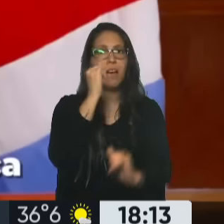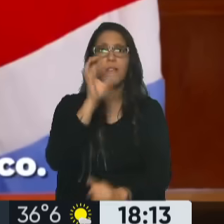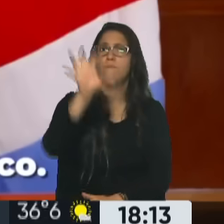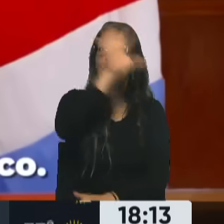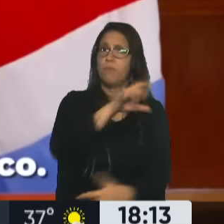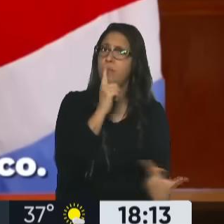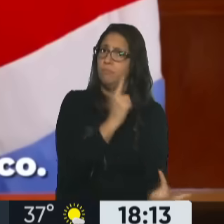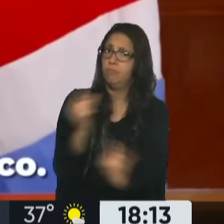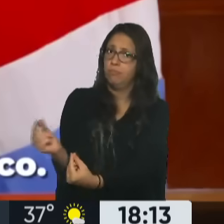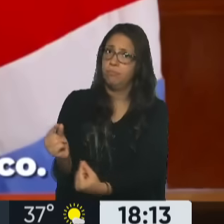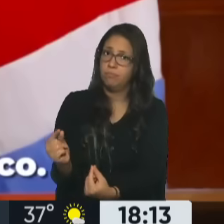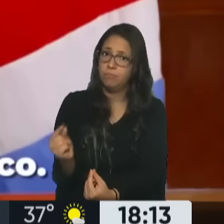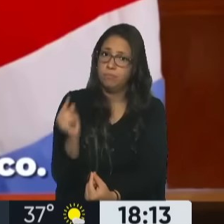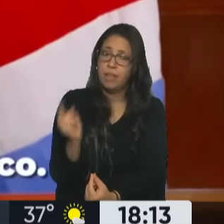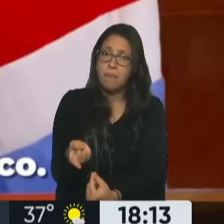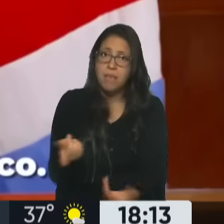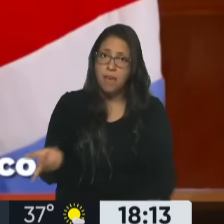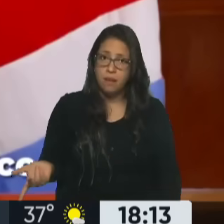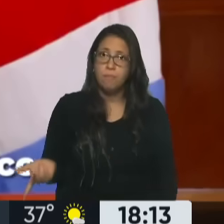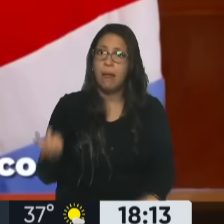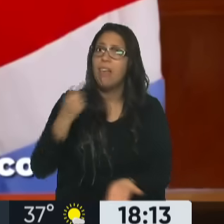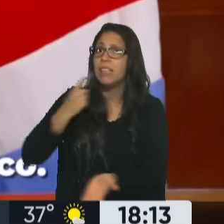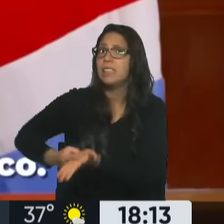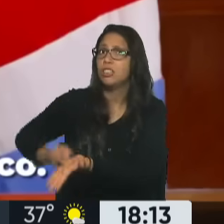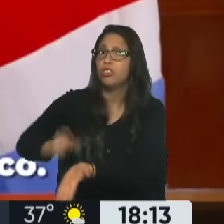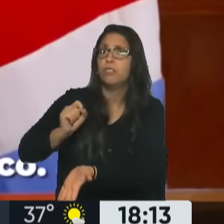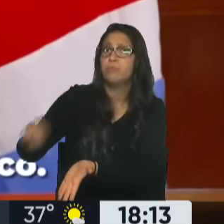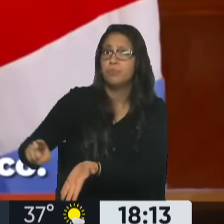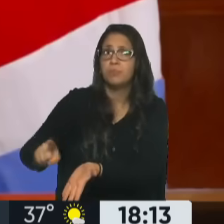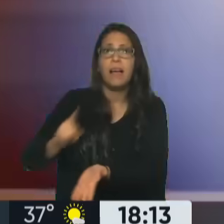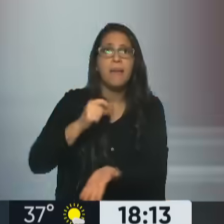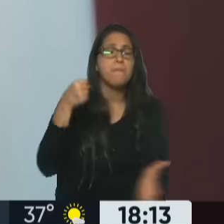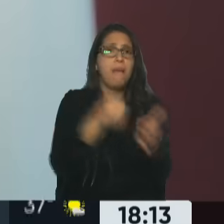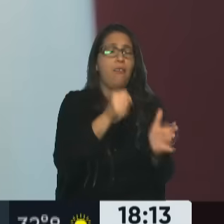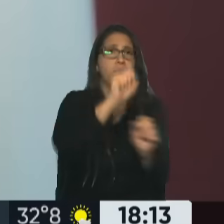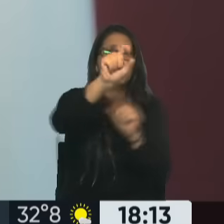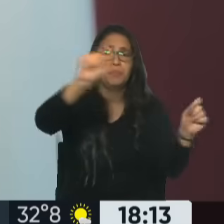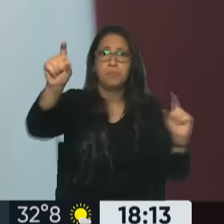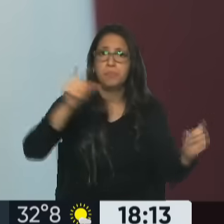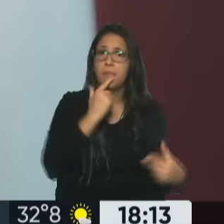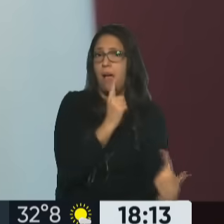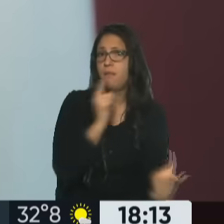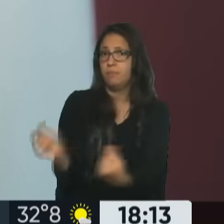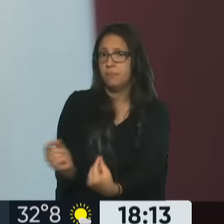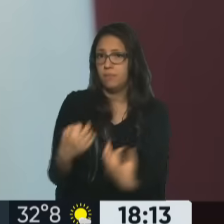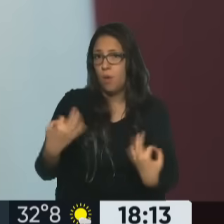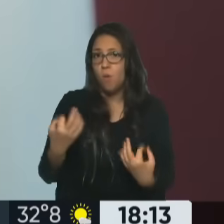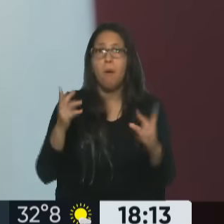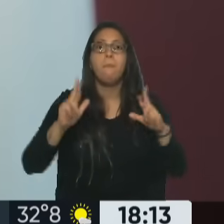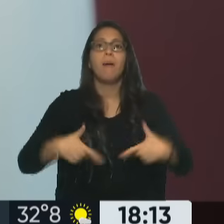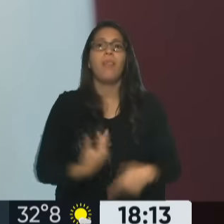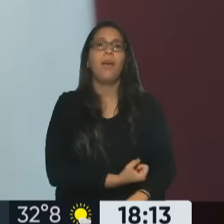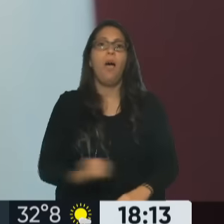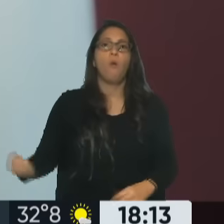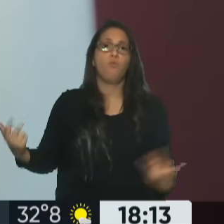respecto al impacto que van a tener sus respectivas economías las medidas que hasta ahora se han anunciado de este plan de ajuste